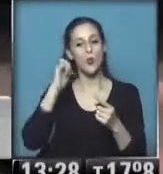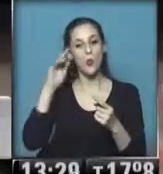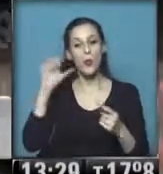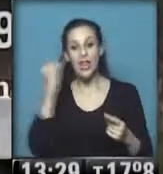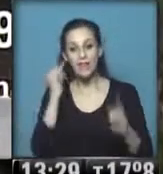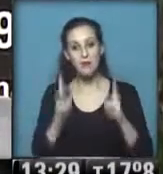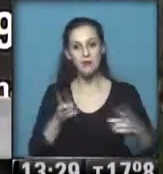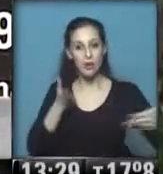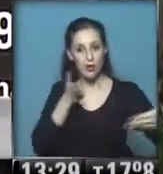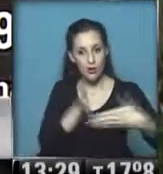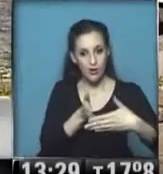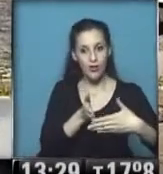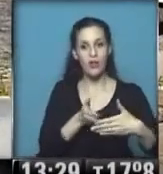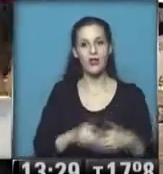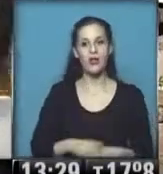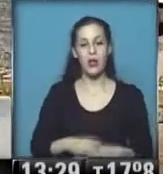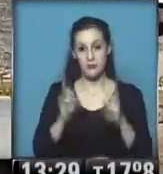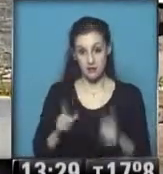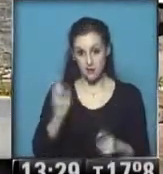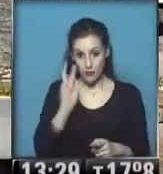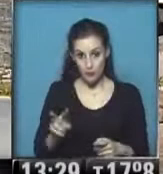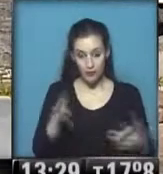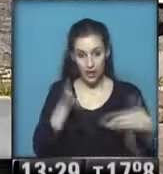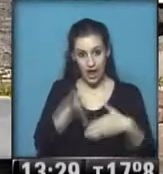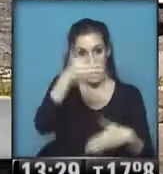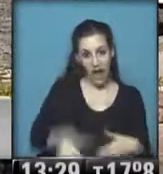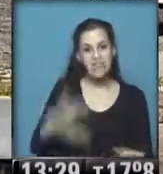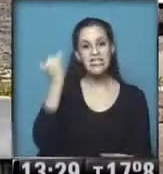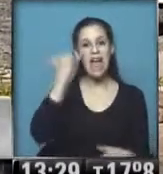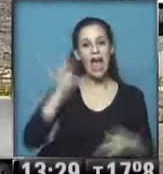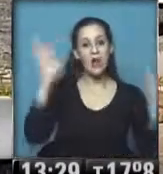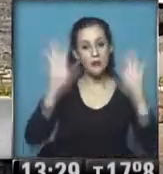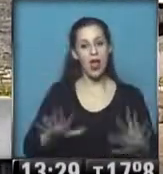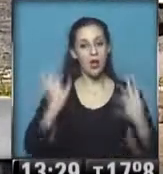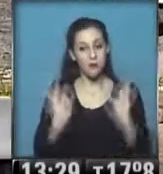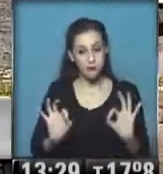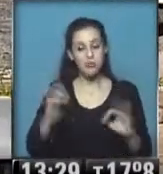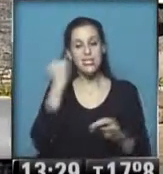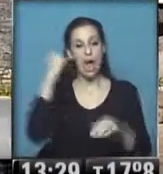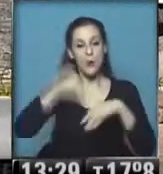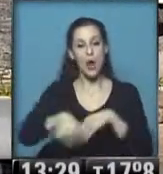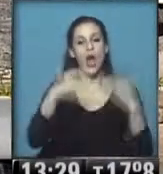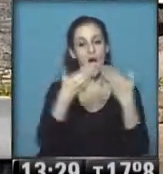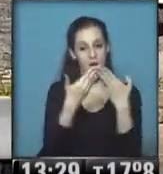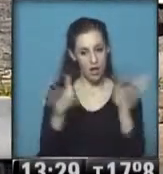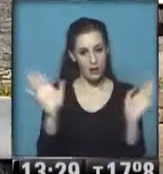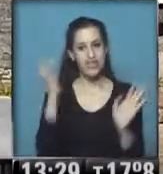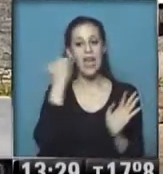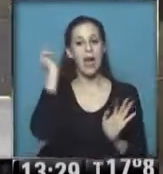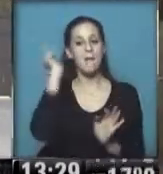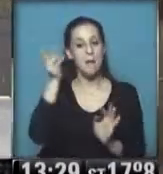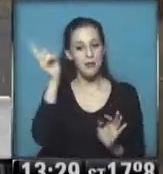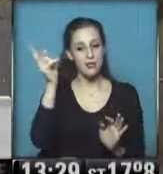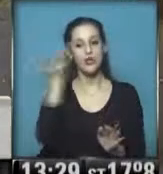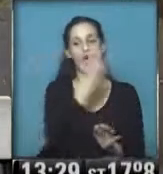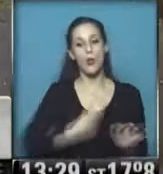Ya está construido un supermercado que ya está dispuesto para habilitarse tiene todo lo que tiene que tener cumple con todas las reglas que autorizado inclusive por